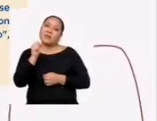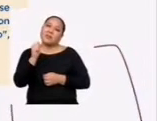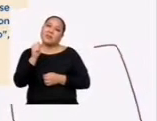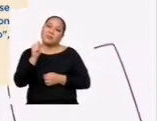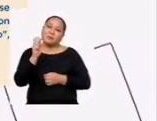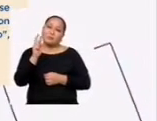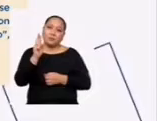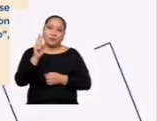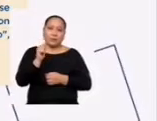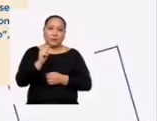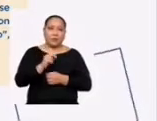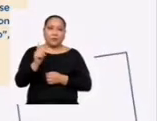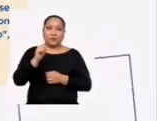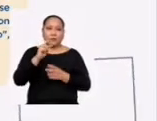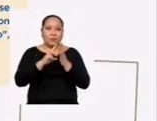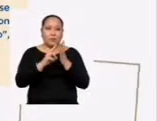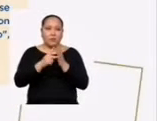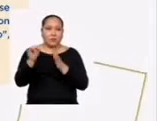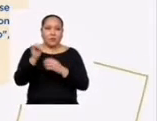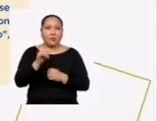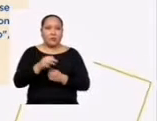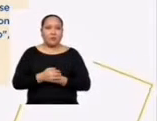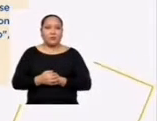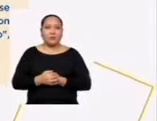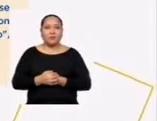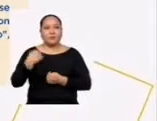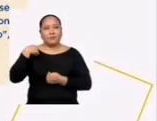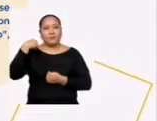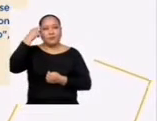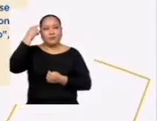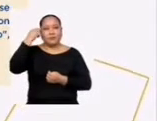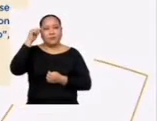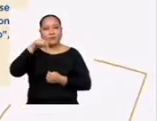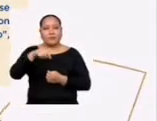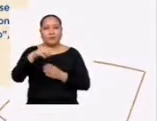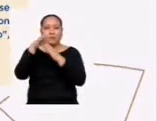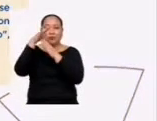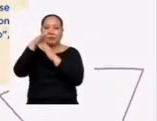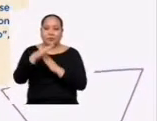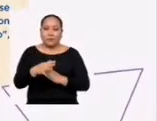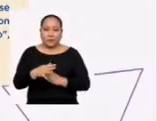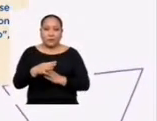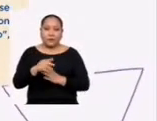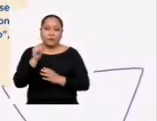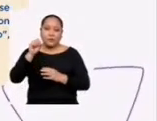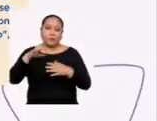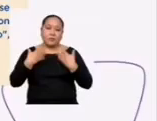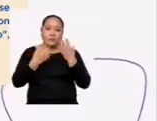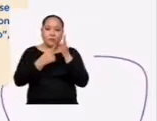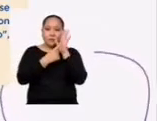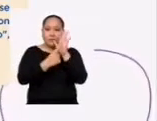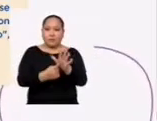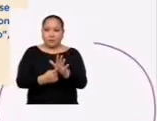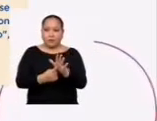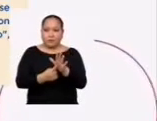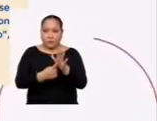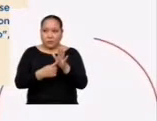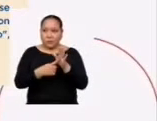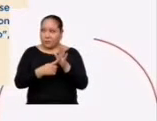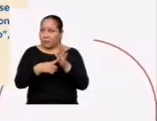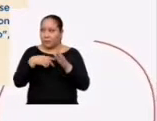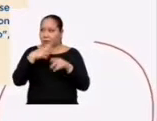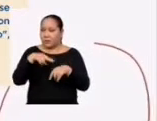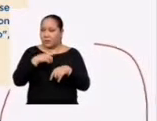no significan lo mismo. Creo que mi amigo quiso decir que la discriminación se puede mostrar abiertamente